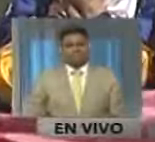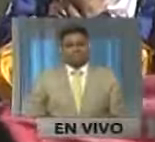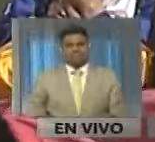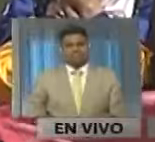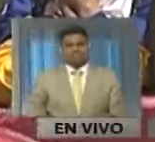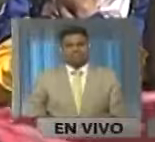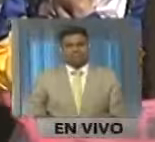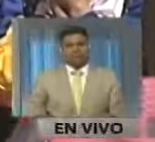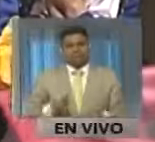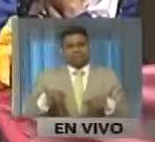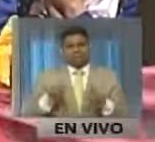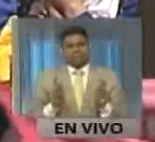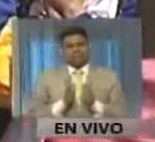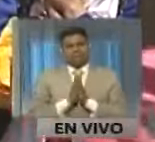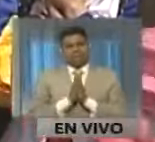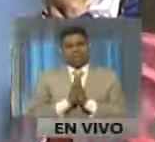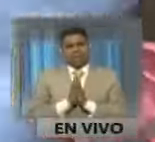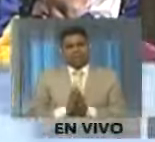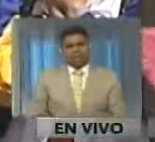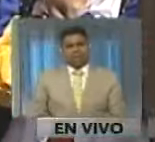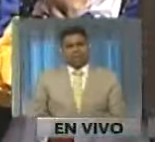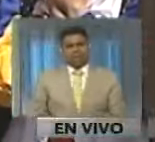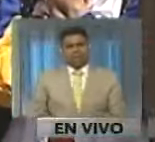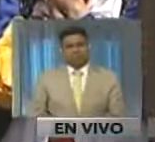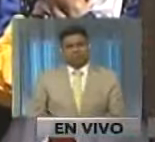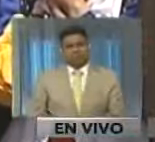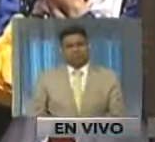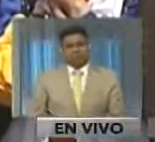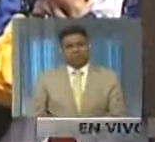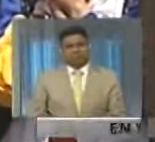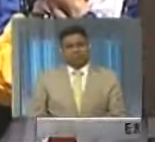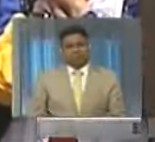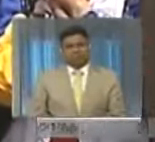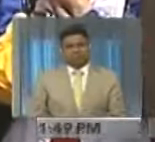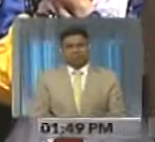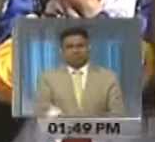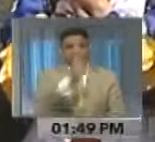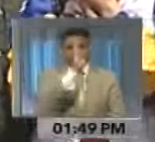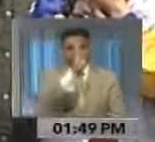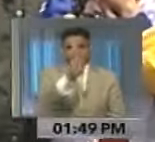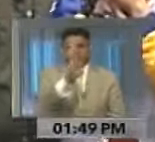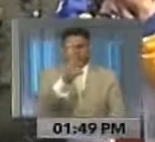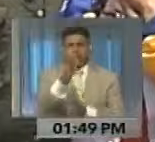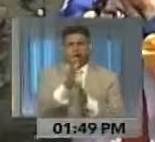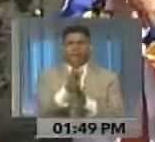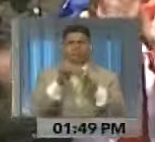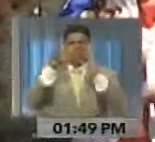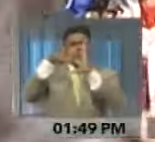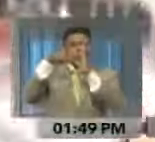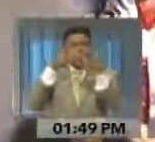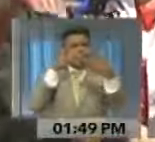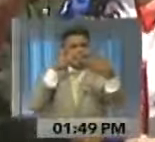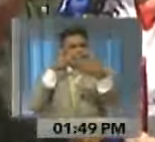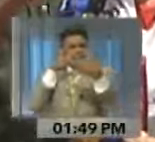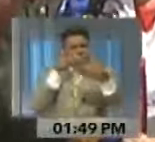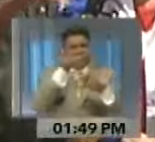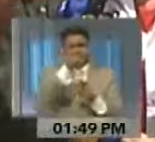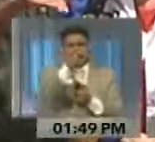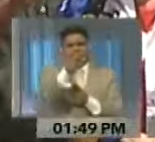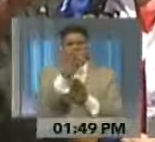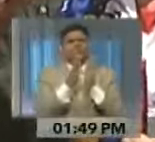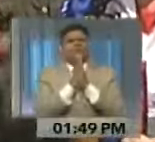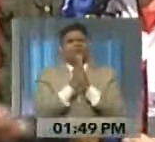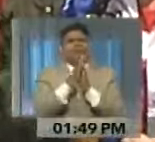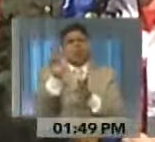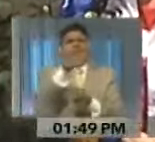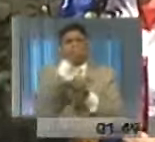Vamos a permitir, por favor, vuelvo a insistir, el tiro de cámara por aquí. Yo quiero hacer algunas reflexiones. Paren